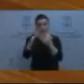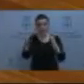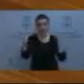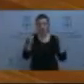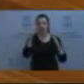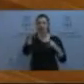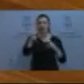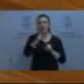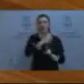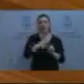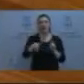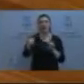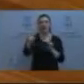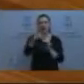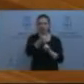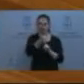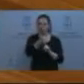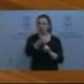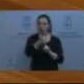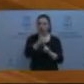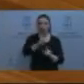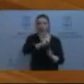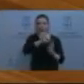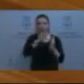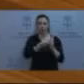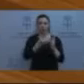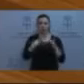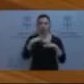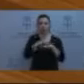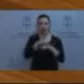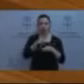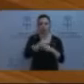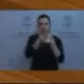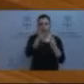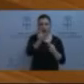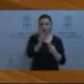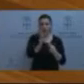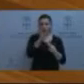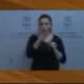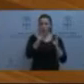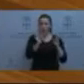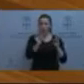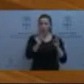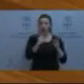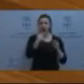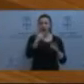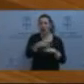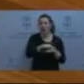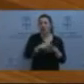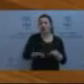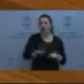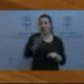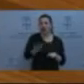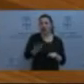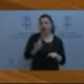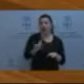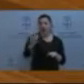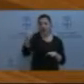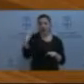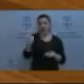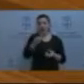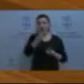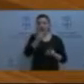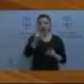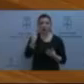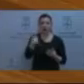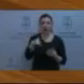tenemos un diagnóstico completo de la red pública partiendo de una premisa esencial y que ya le he mencionado en anteriores ocasiones, que